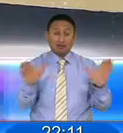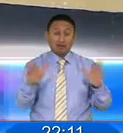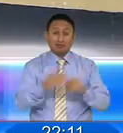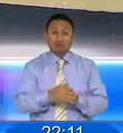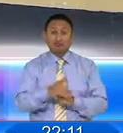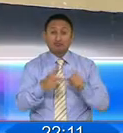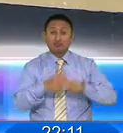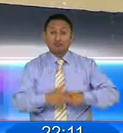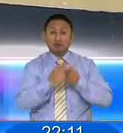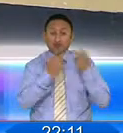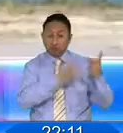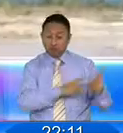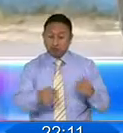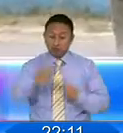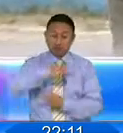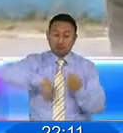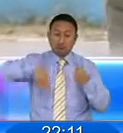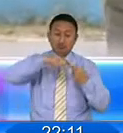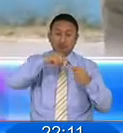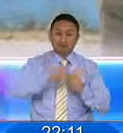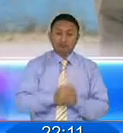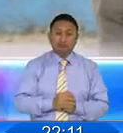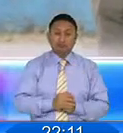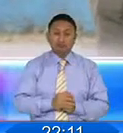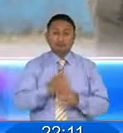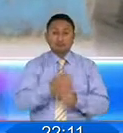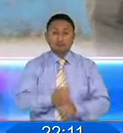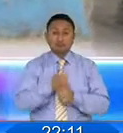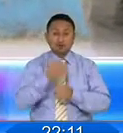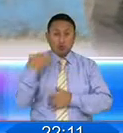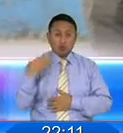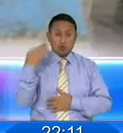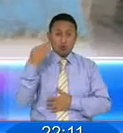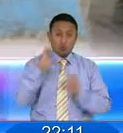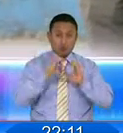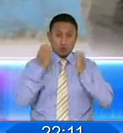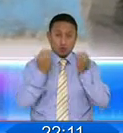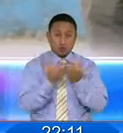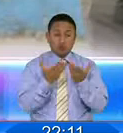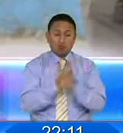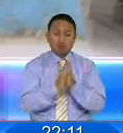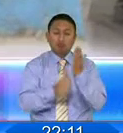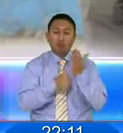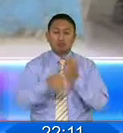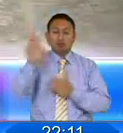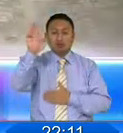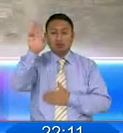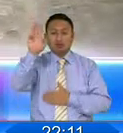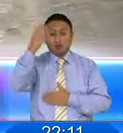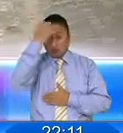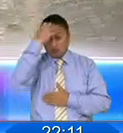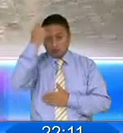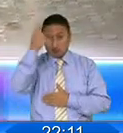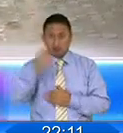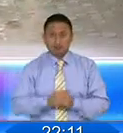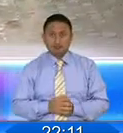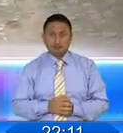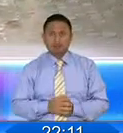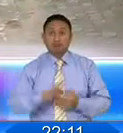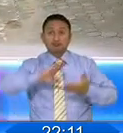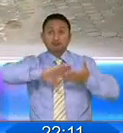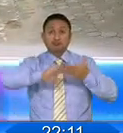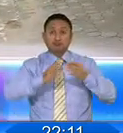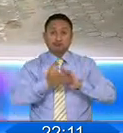inicio del plan de retorno progresivo seguro y voluntario a clases impulsado por el ministerio de educación desde la comunidad educativa